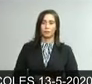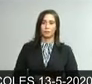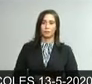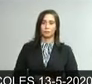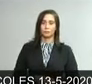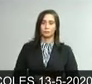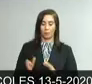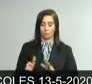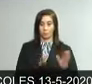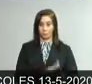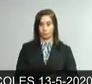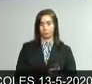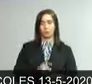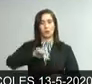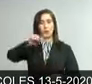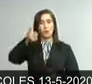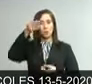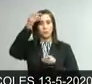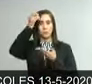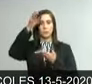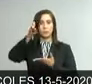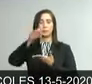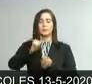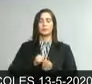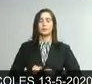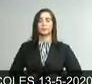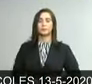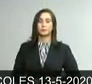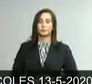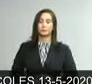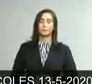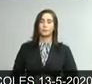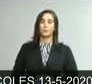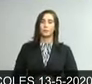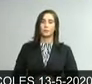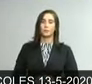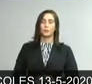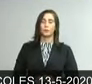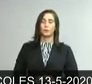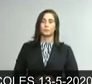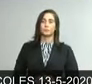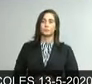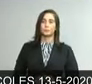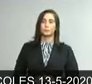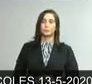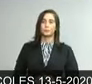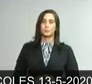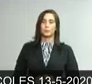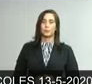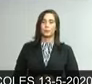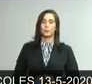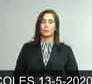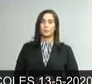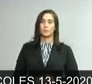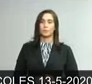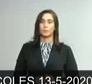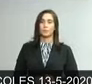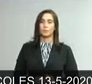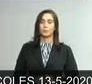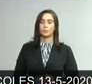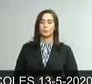Informamos igualmente que hoy se ha puesto ya en